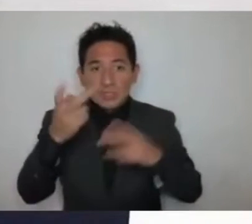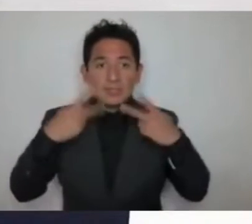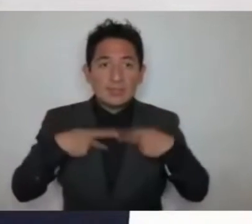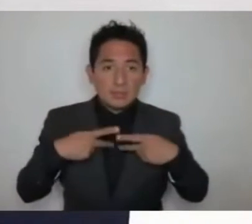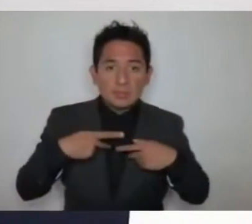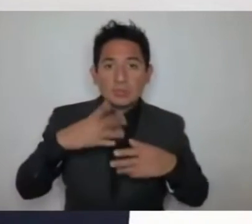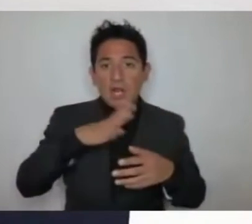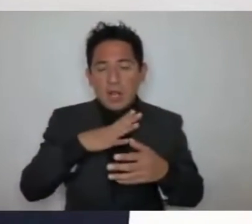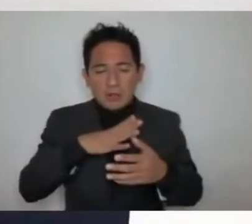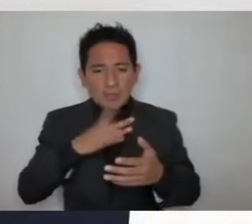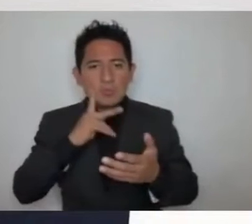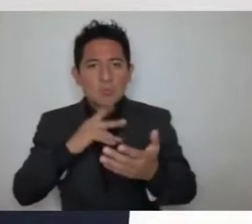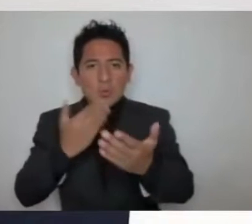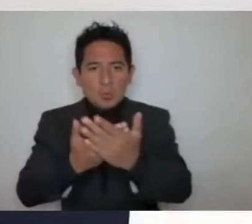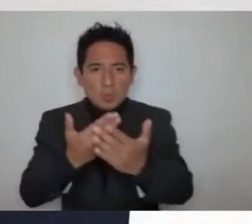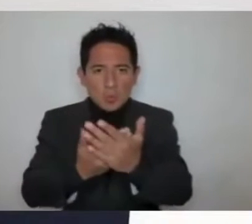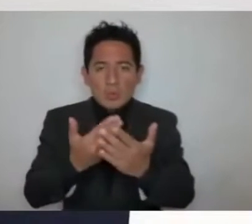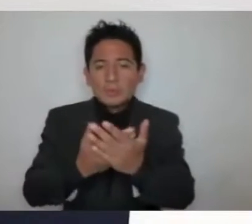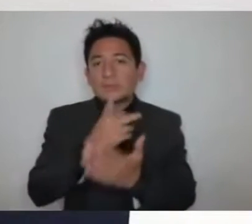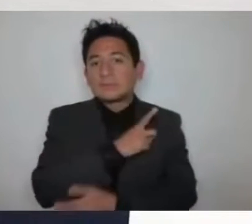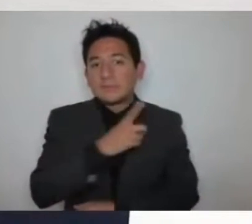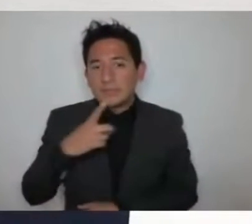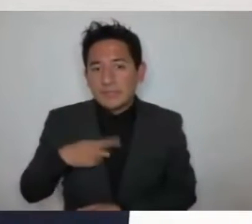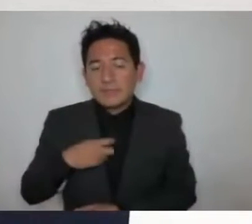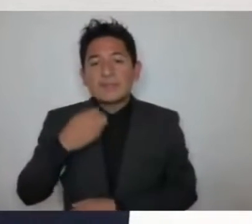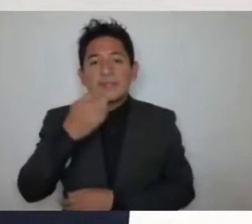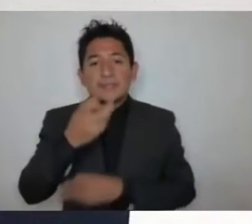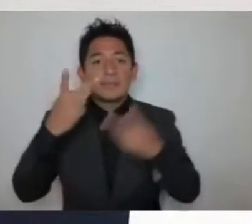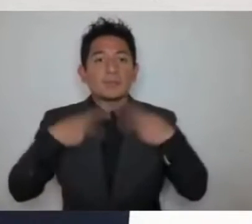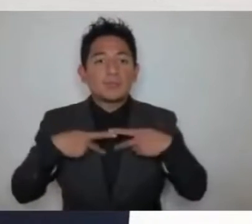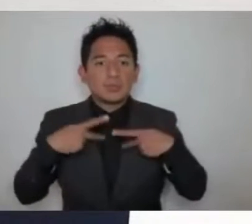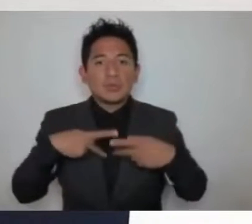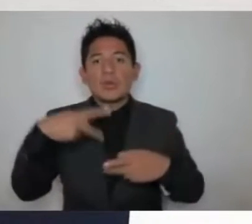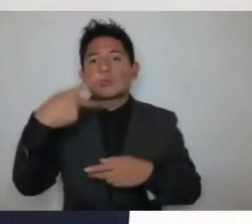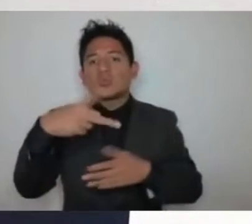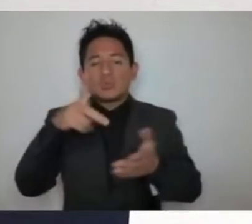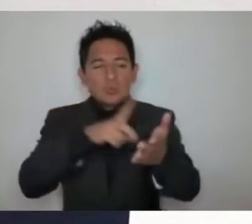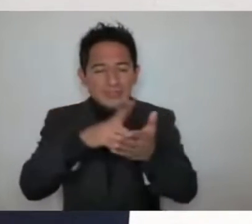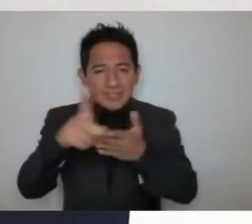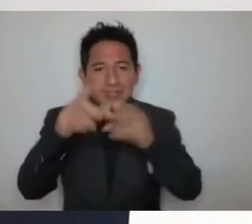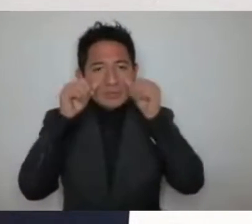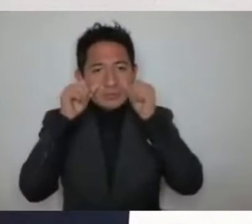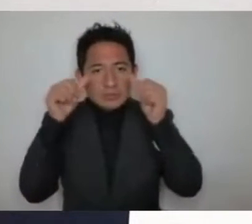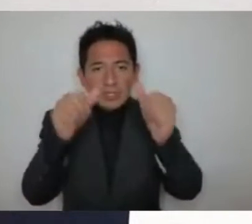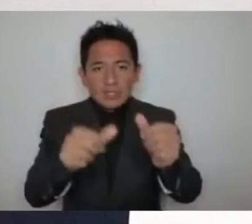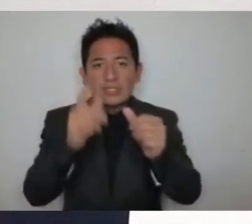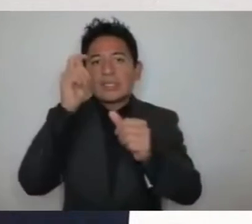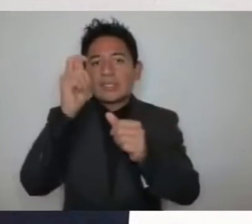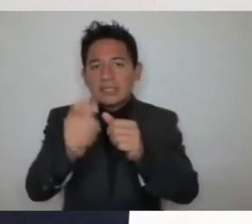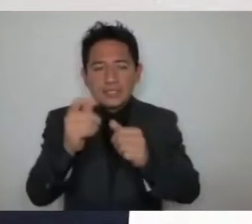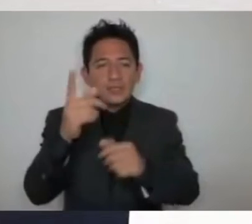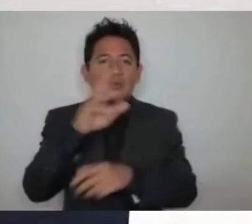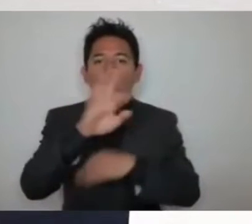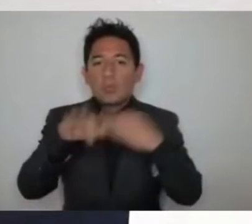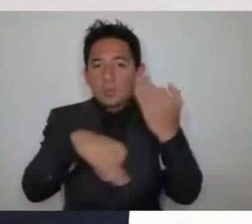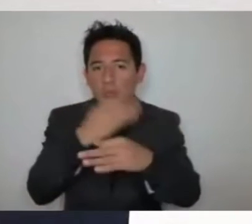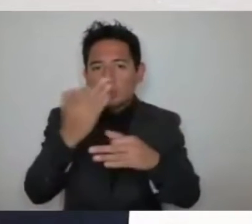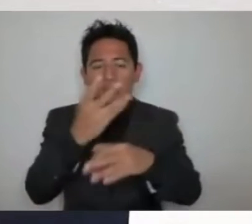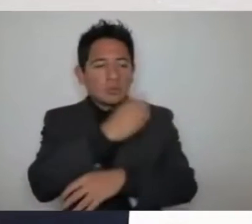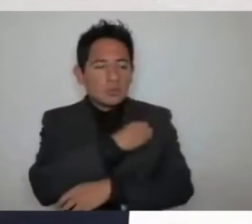los policías debe de ser el primer garante de sus derechos y en ello está la posibilidad de cumplir con las obligaciones por ejemplo de